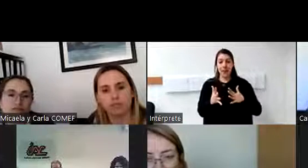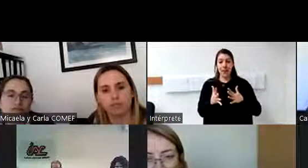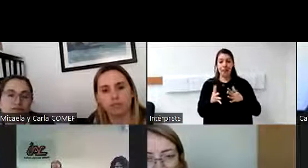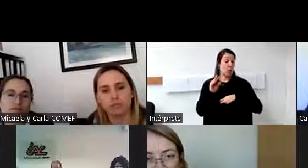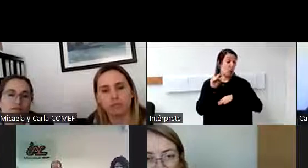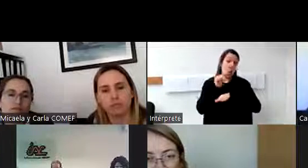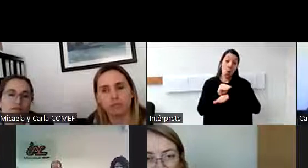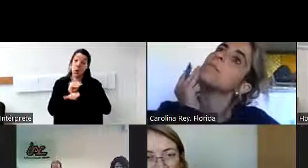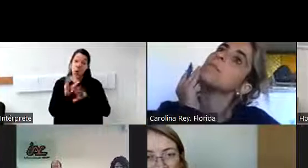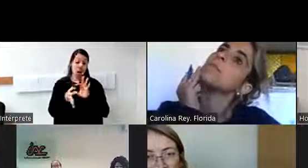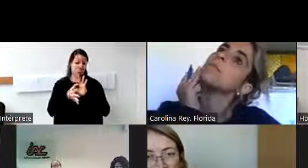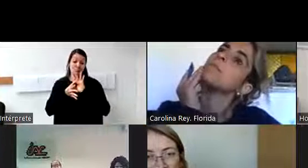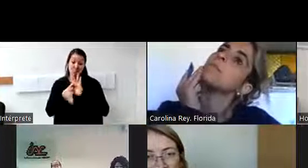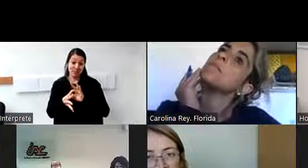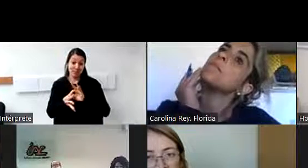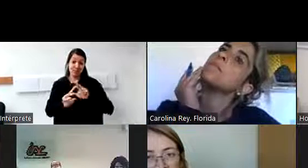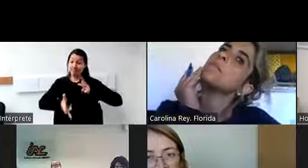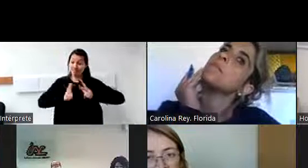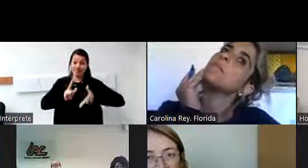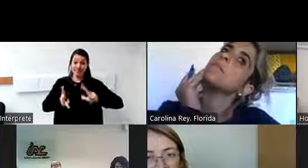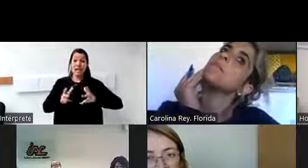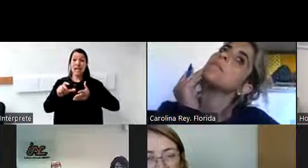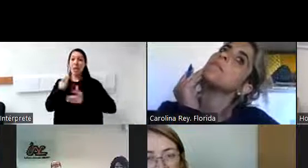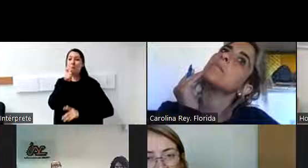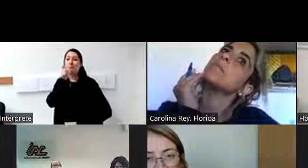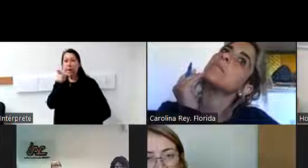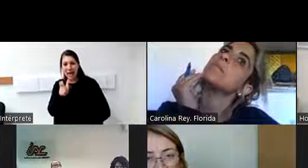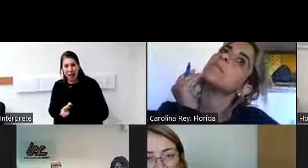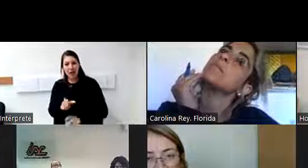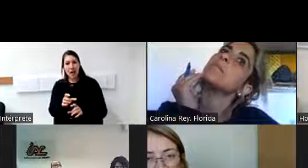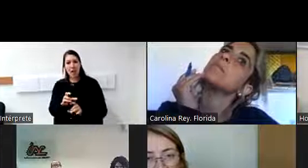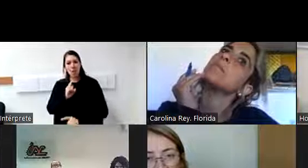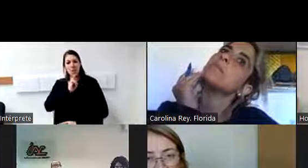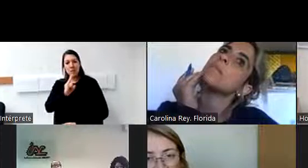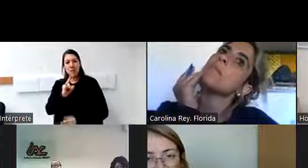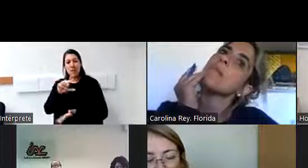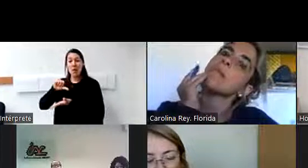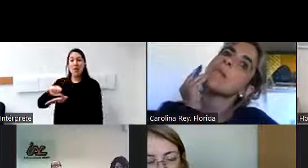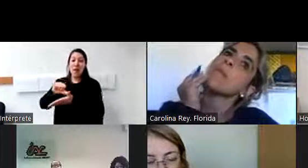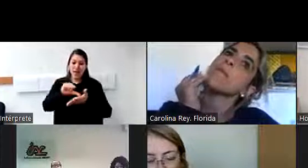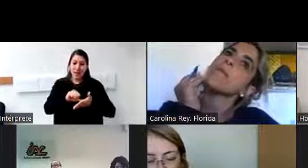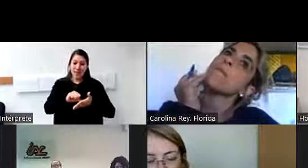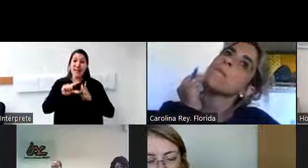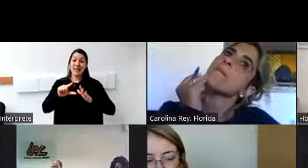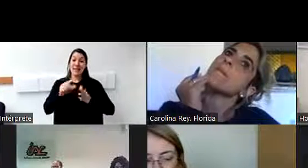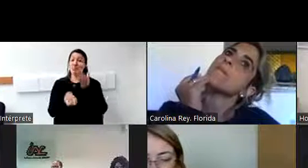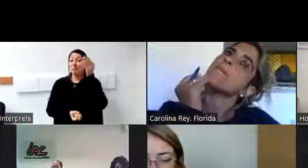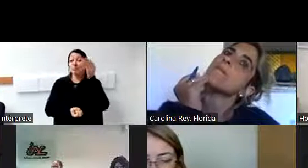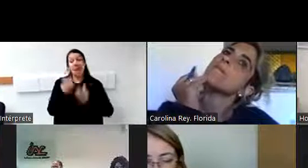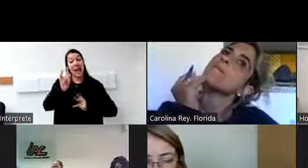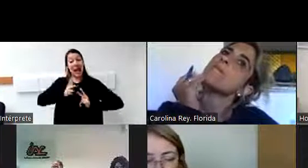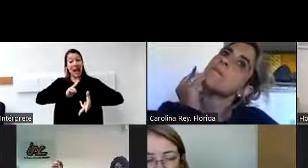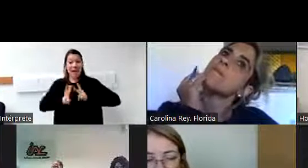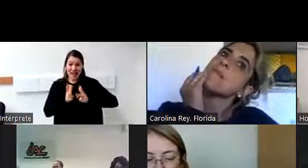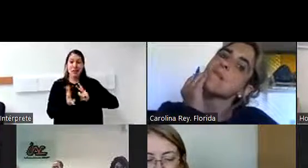de la cultura que tiene cada país y de las palabras que se utilizan en cada país. Entonces, en función de eso, también es el idioma o